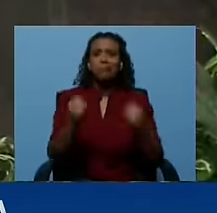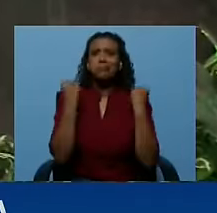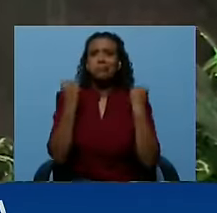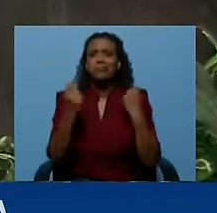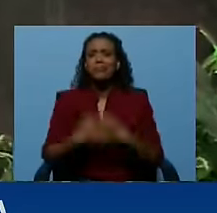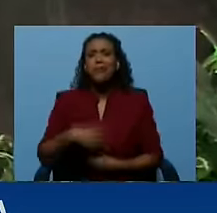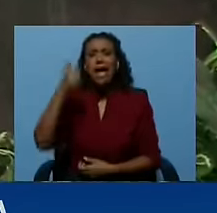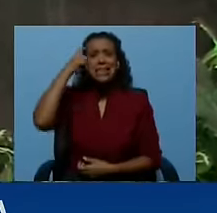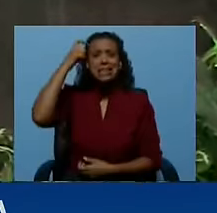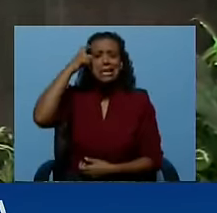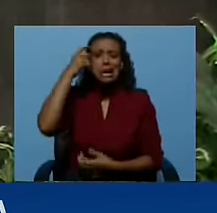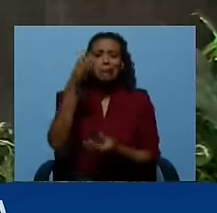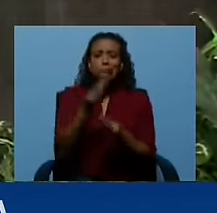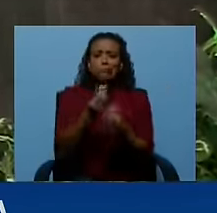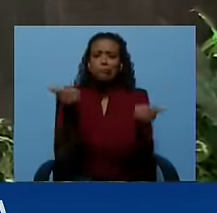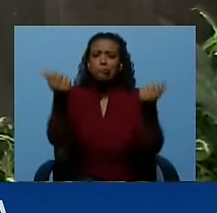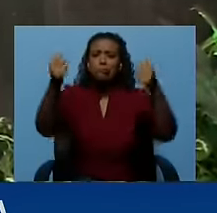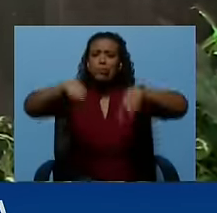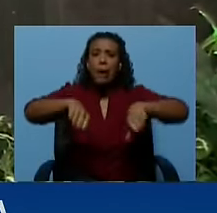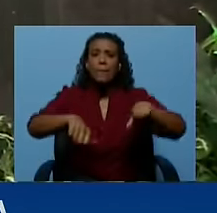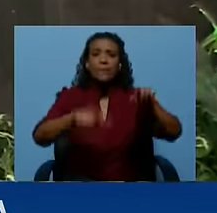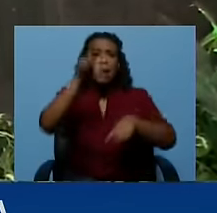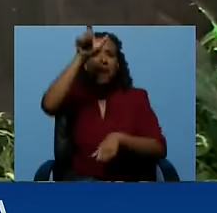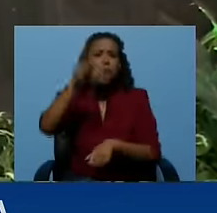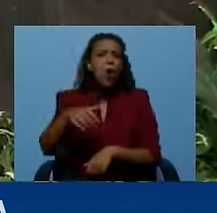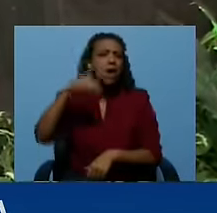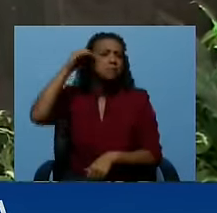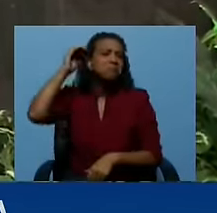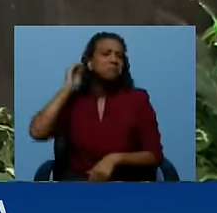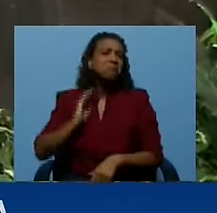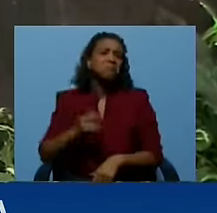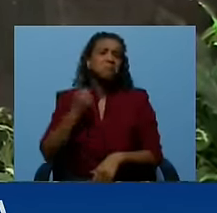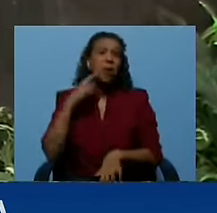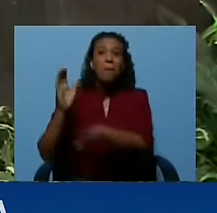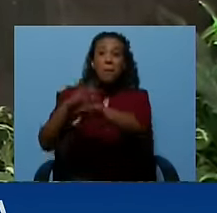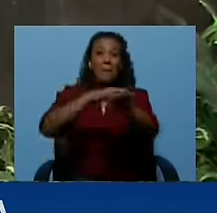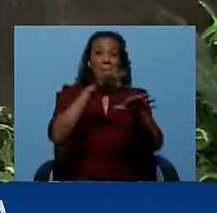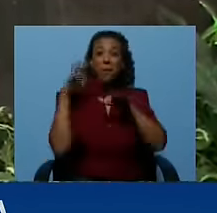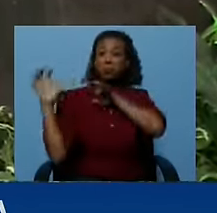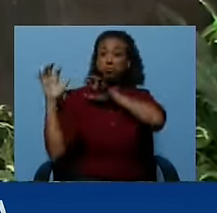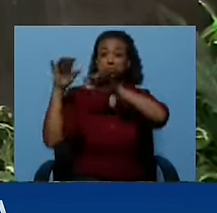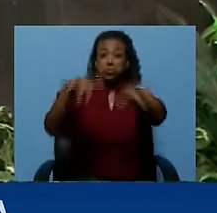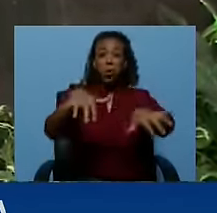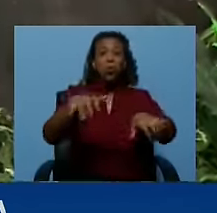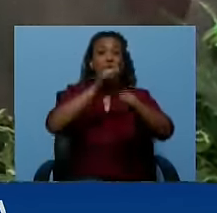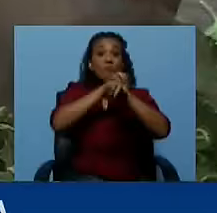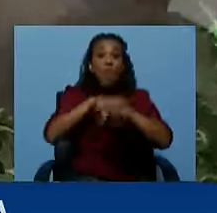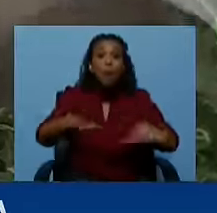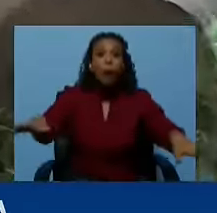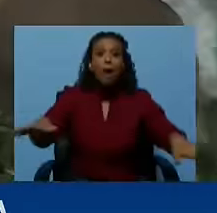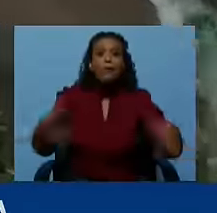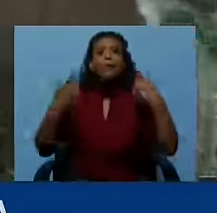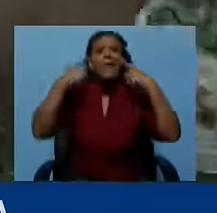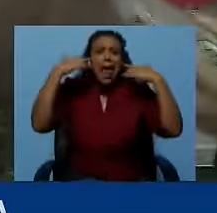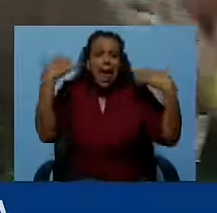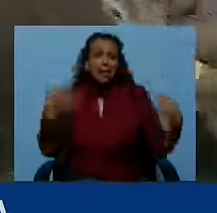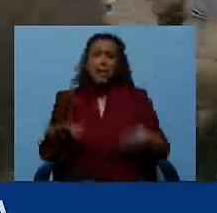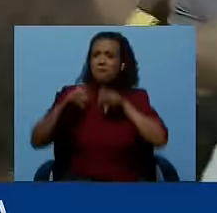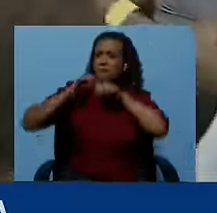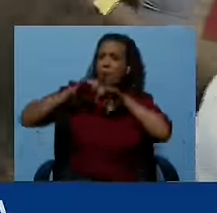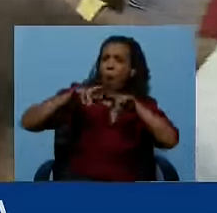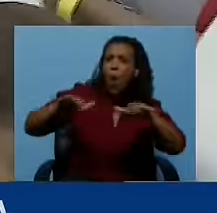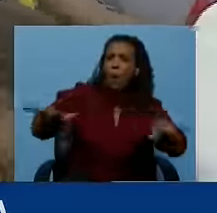día que se espicharon. La sayona se espichó el día que convocó marchas con los influencers. Ellos creían que los